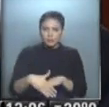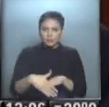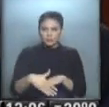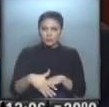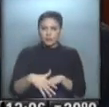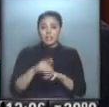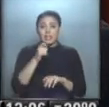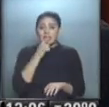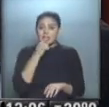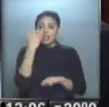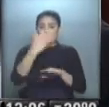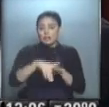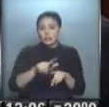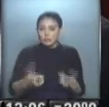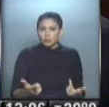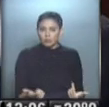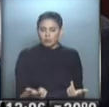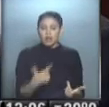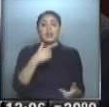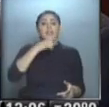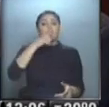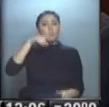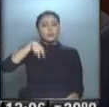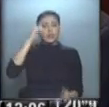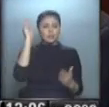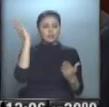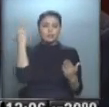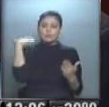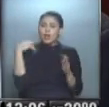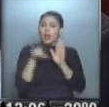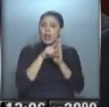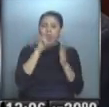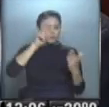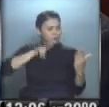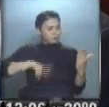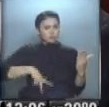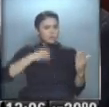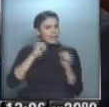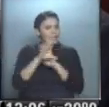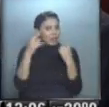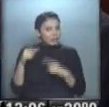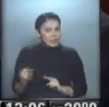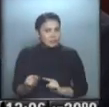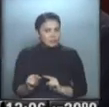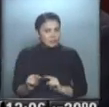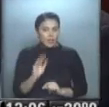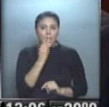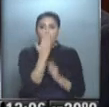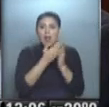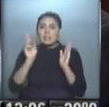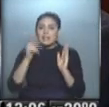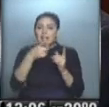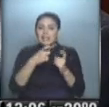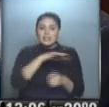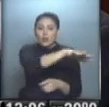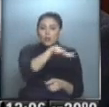en que no regula espectro que es ilimitado. Si ustedes repasan los antecedentes de la ley, es clara esa distinción. Las licencias que requieren